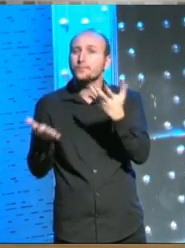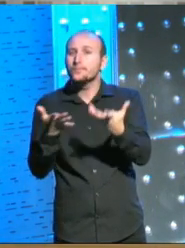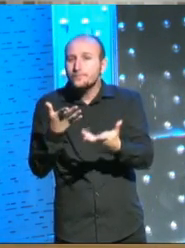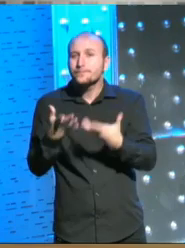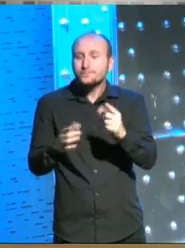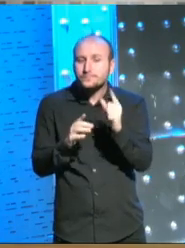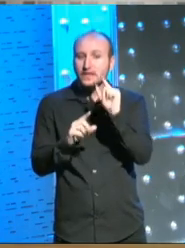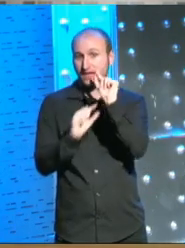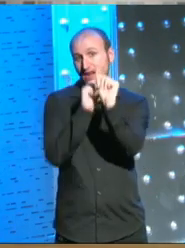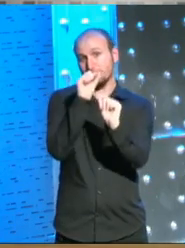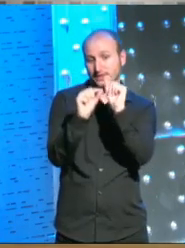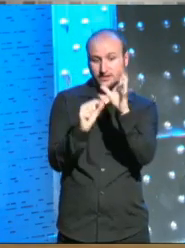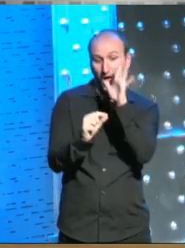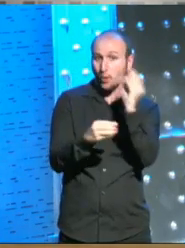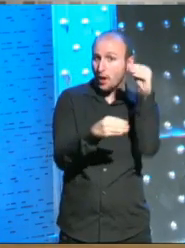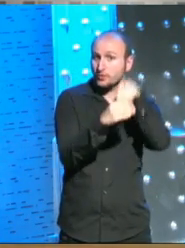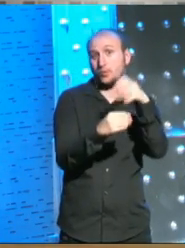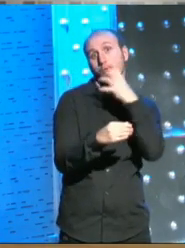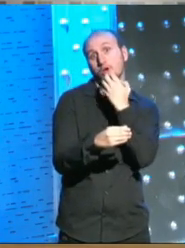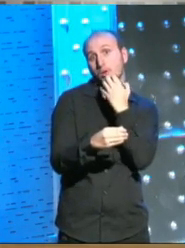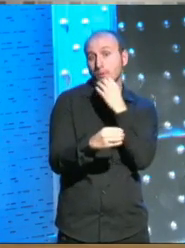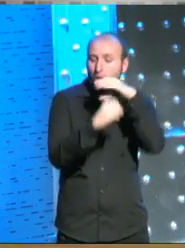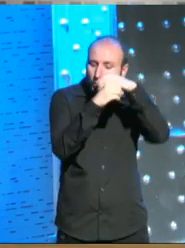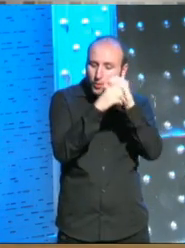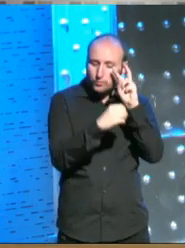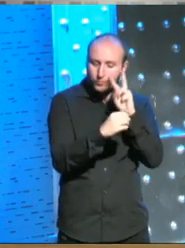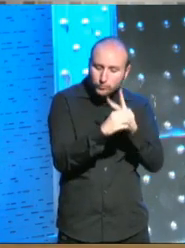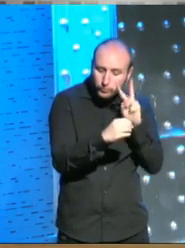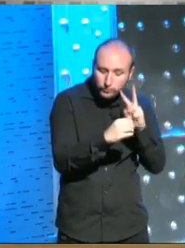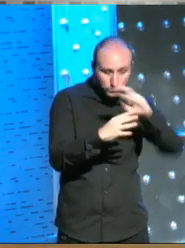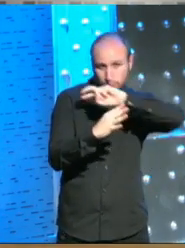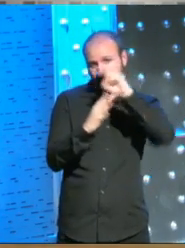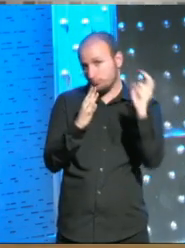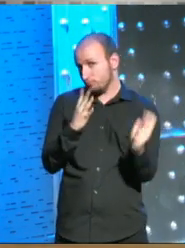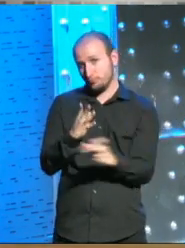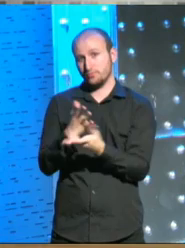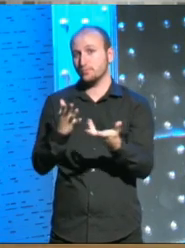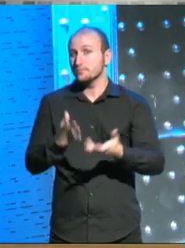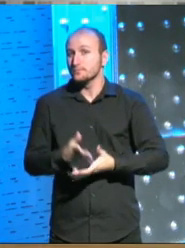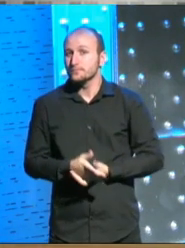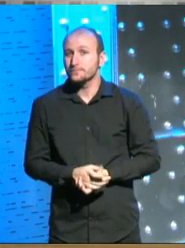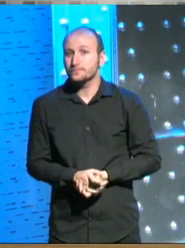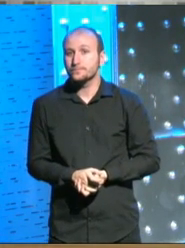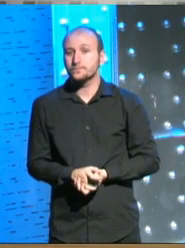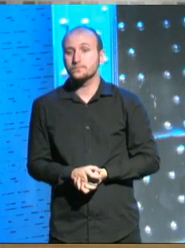las bacterias en el agua, por ejemplo, ¿no? A través del microscopio, etcétera, etcétera, etcétera, ¿no?